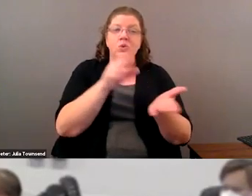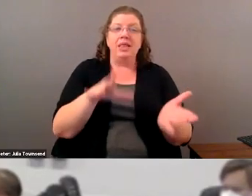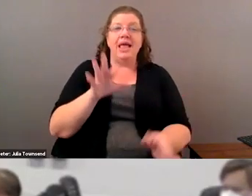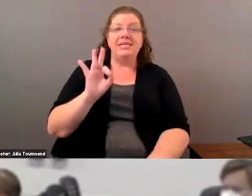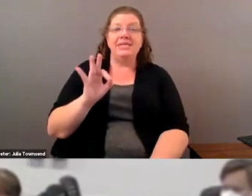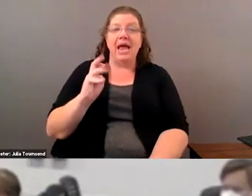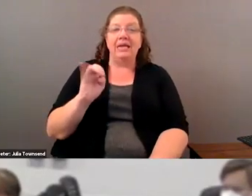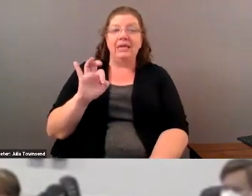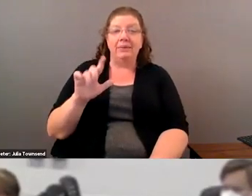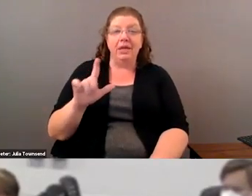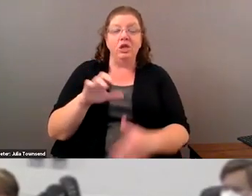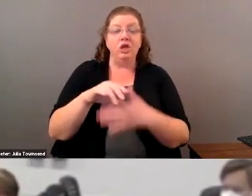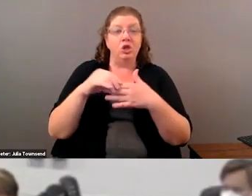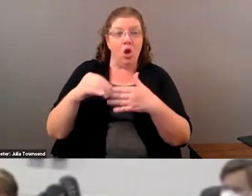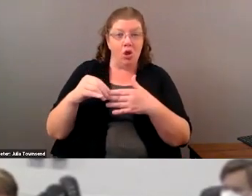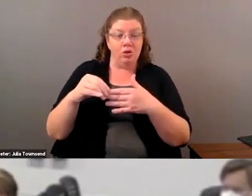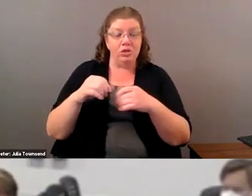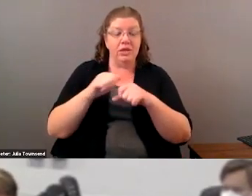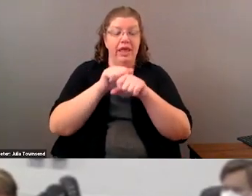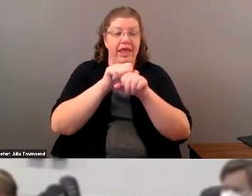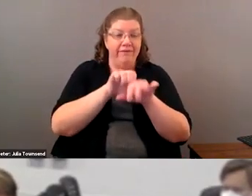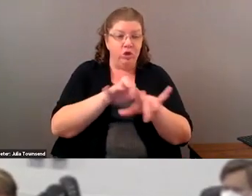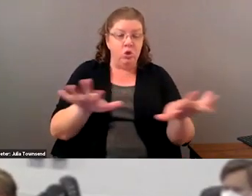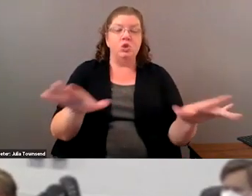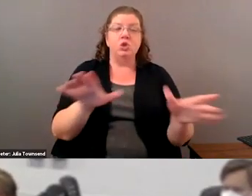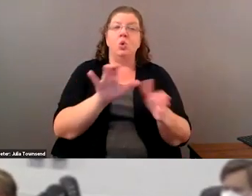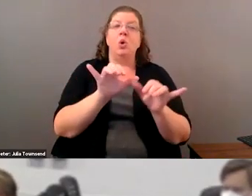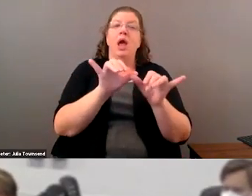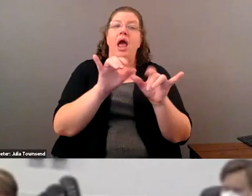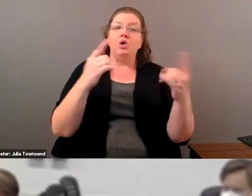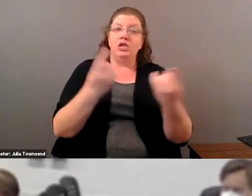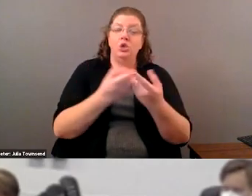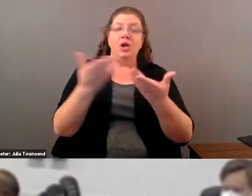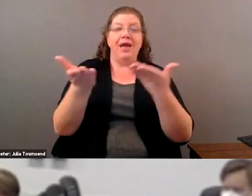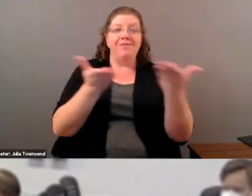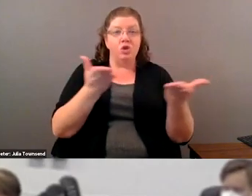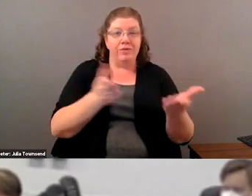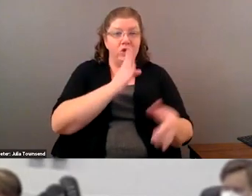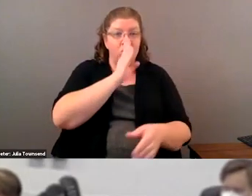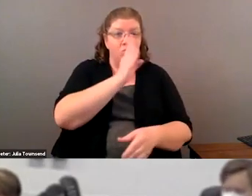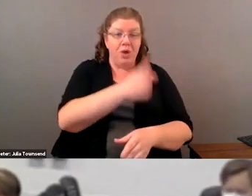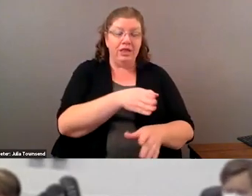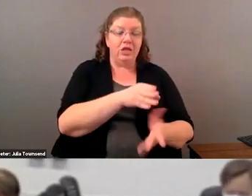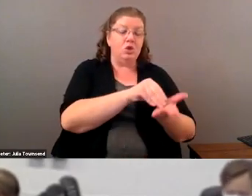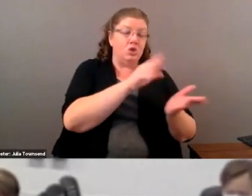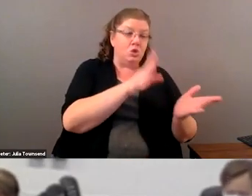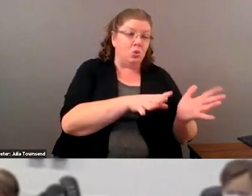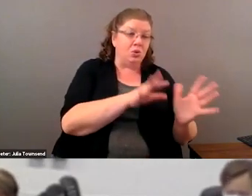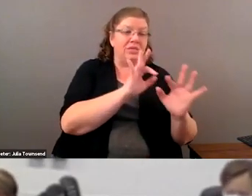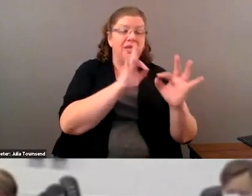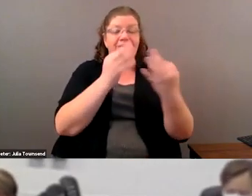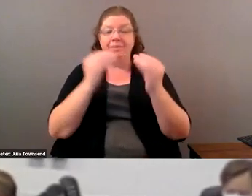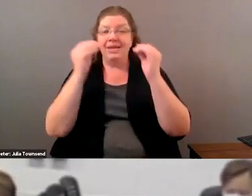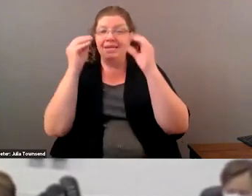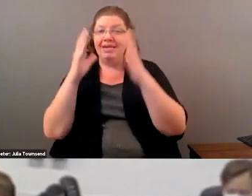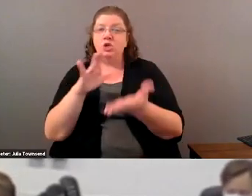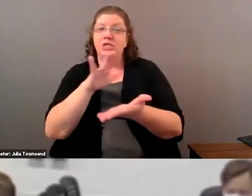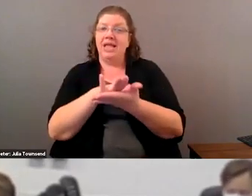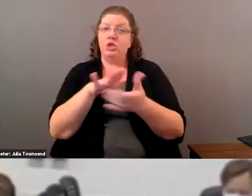directos en las aulas a los estudiantes y son nueve millones de dólares que se van a destinar en nuestro distrito